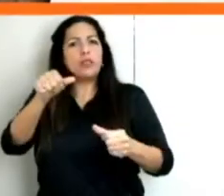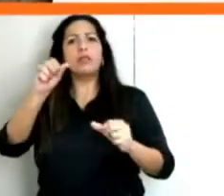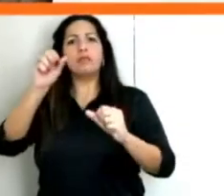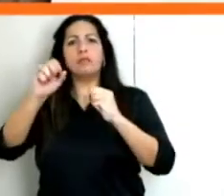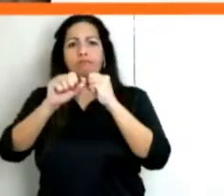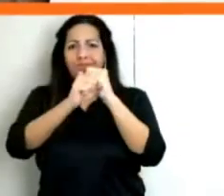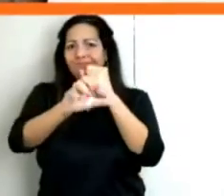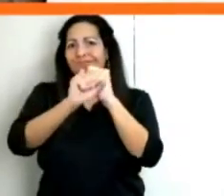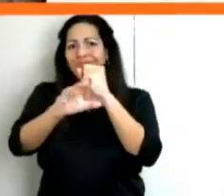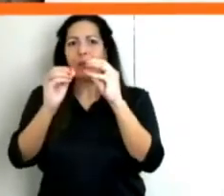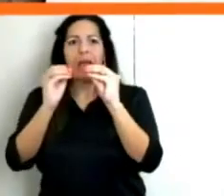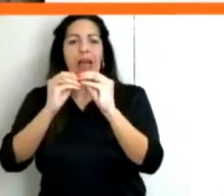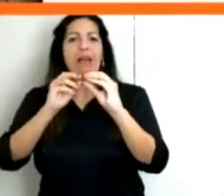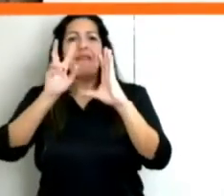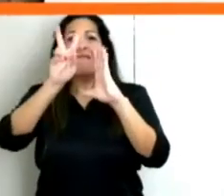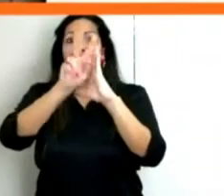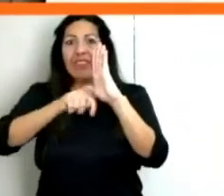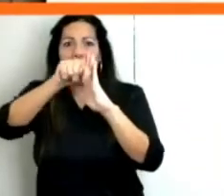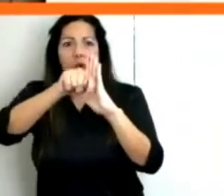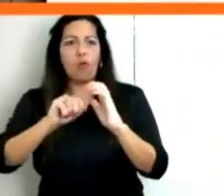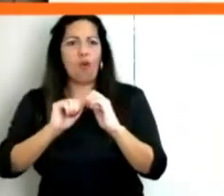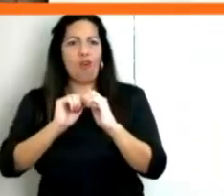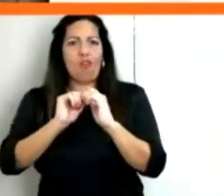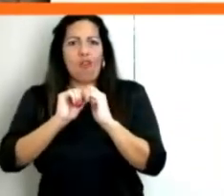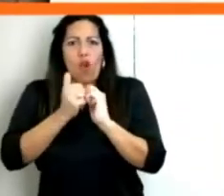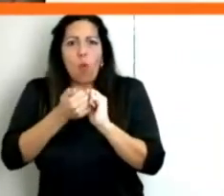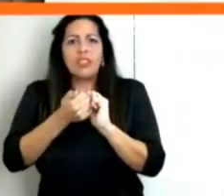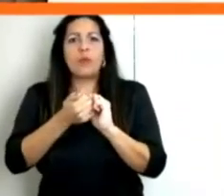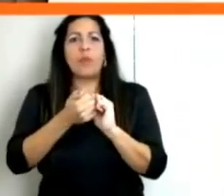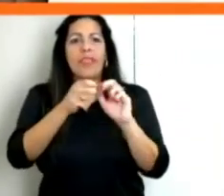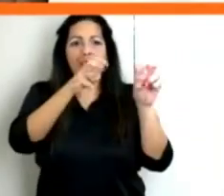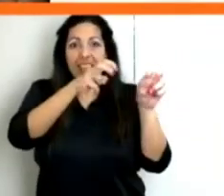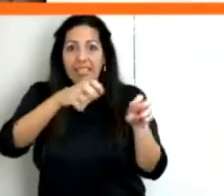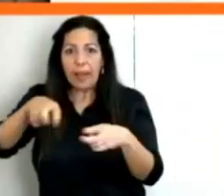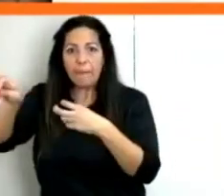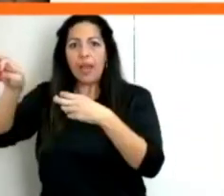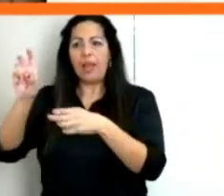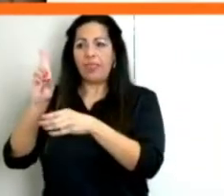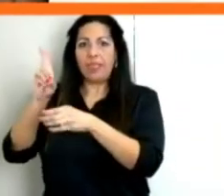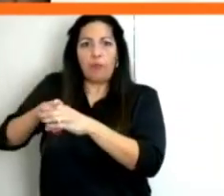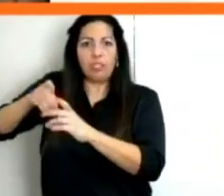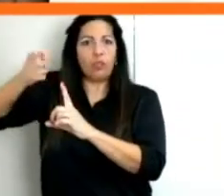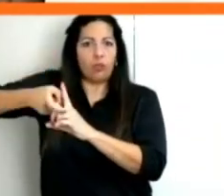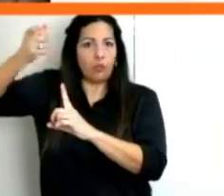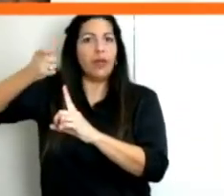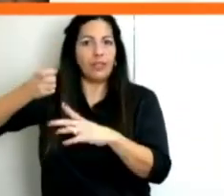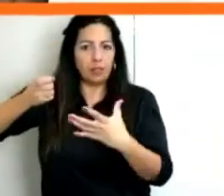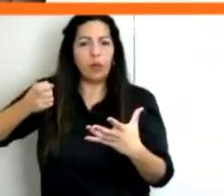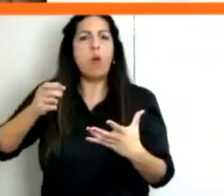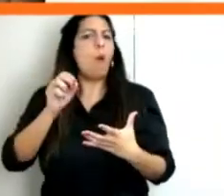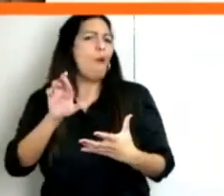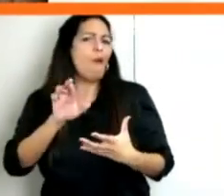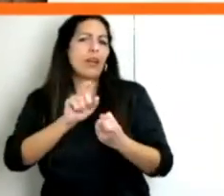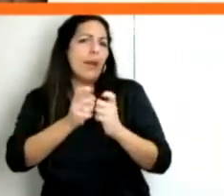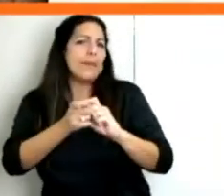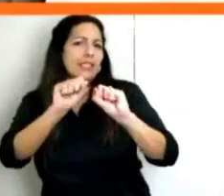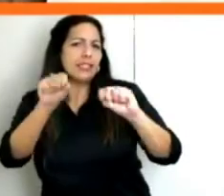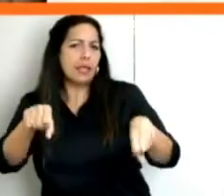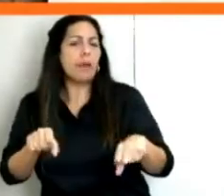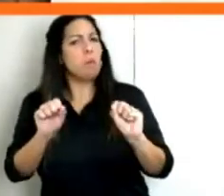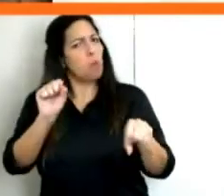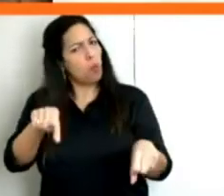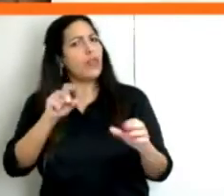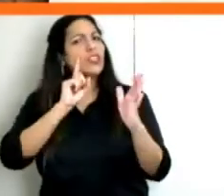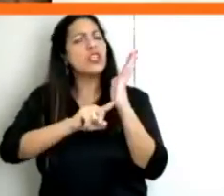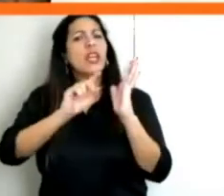videos inclusive de cómo se puede también cambiar a depósito directo o hacer el cambio de sistema. Así que también puede buscar